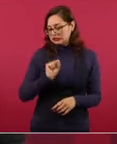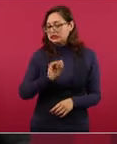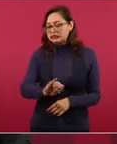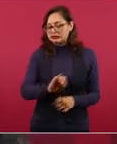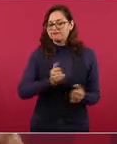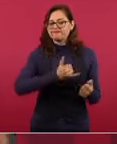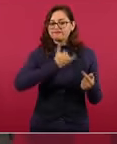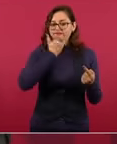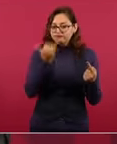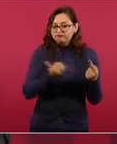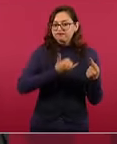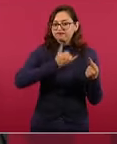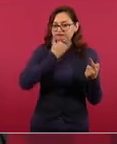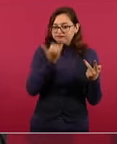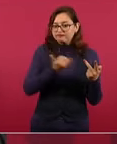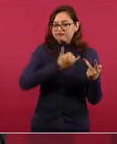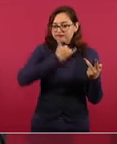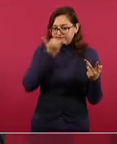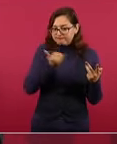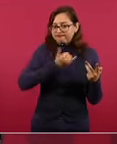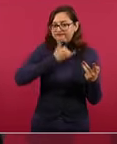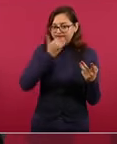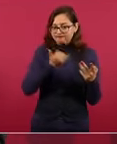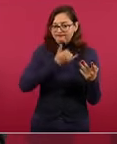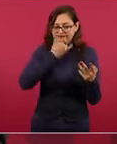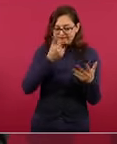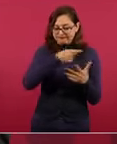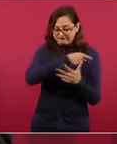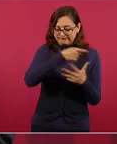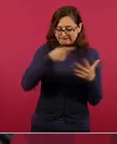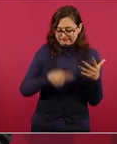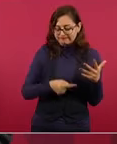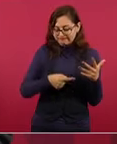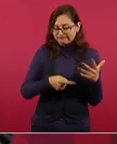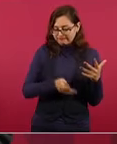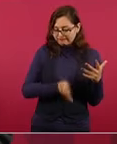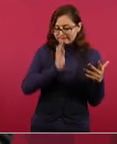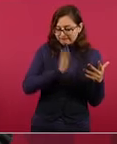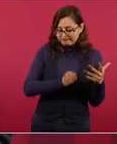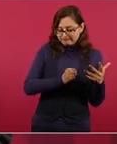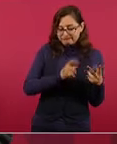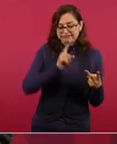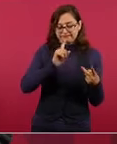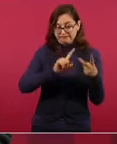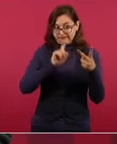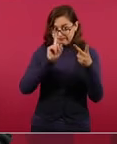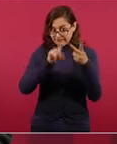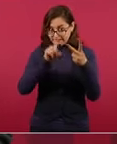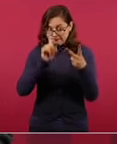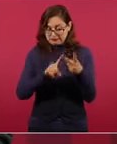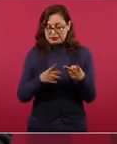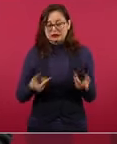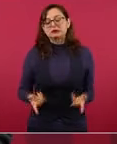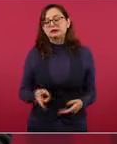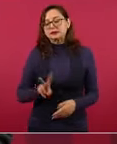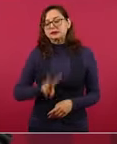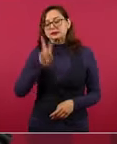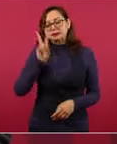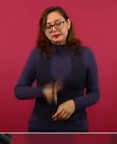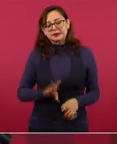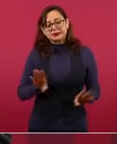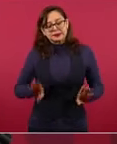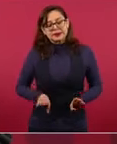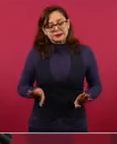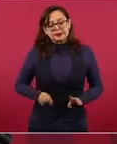estas fueron actitudes ilegales hay responsables